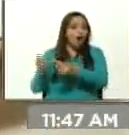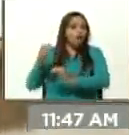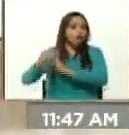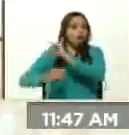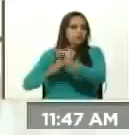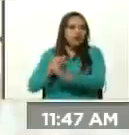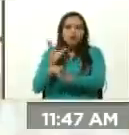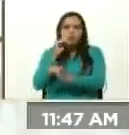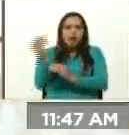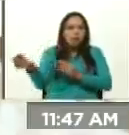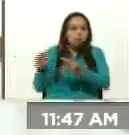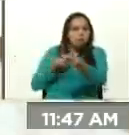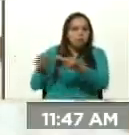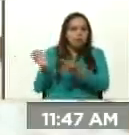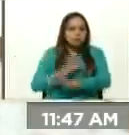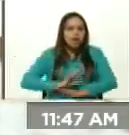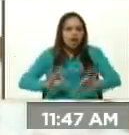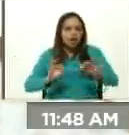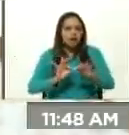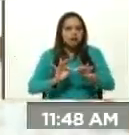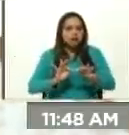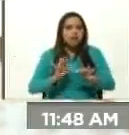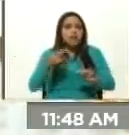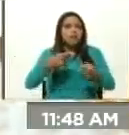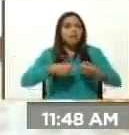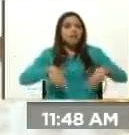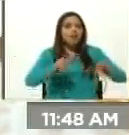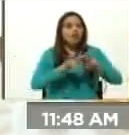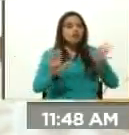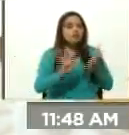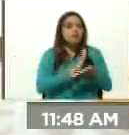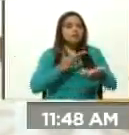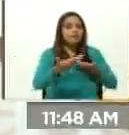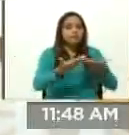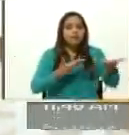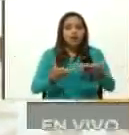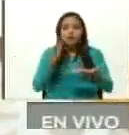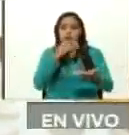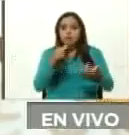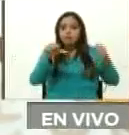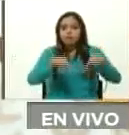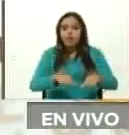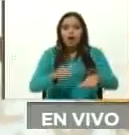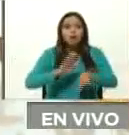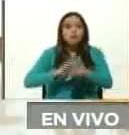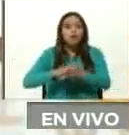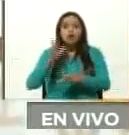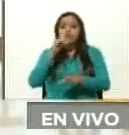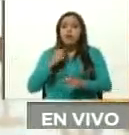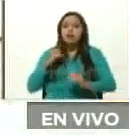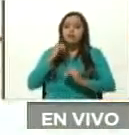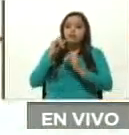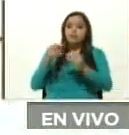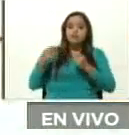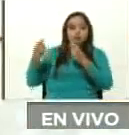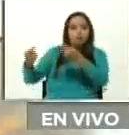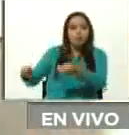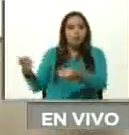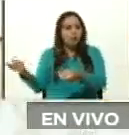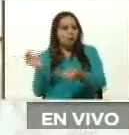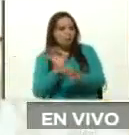de complementariedad se ha visto vulnerado porque no se ha valorado la información enviada por nuestra